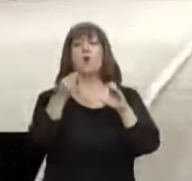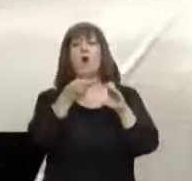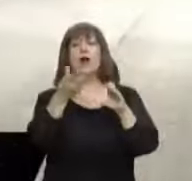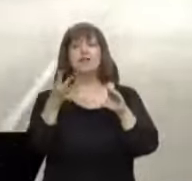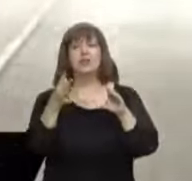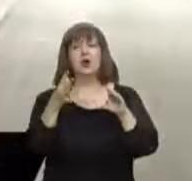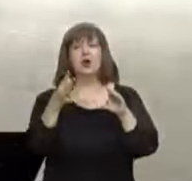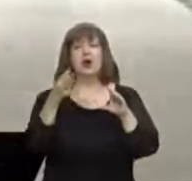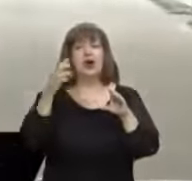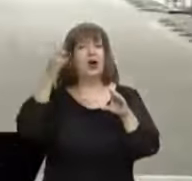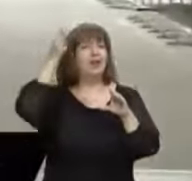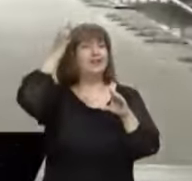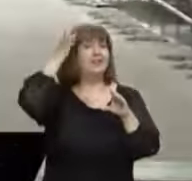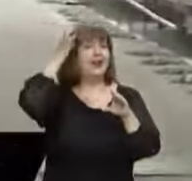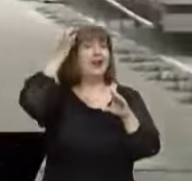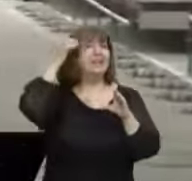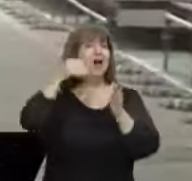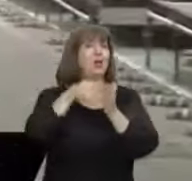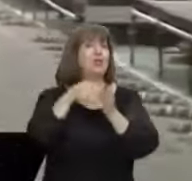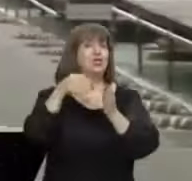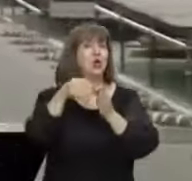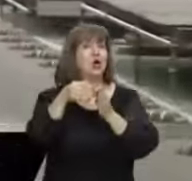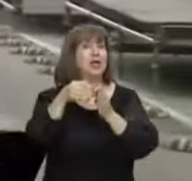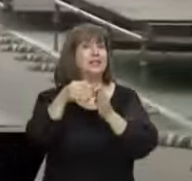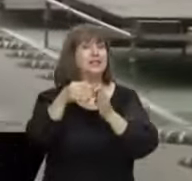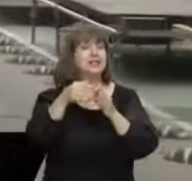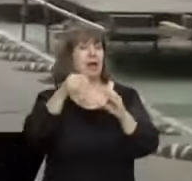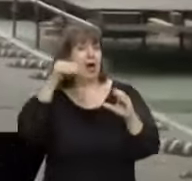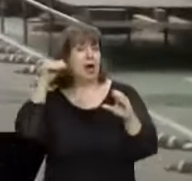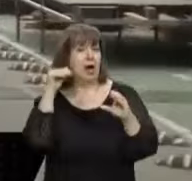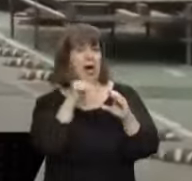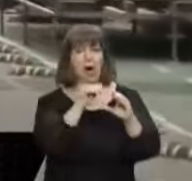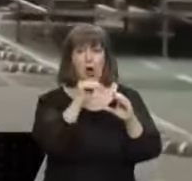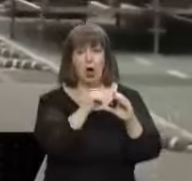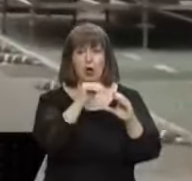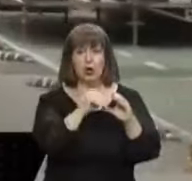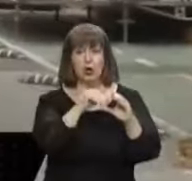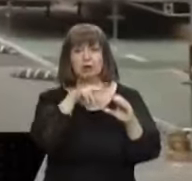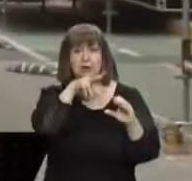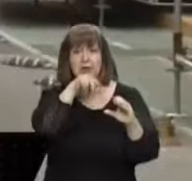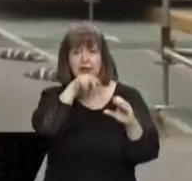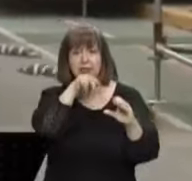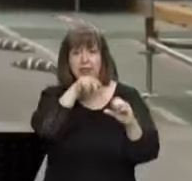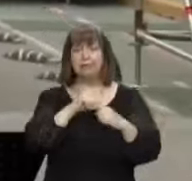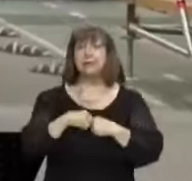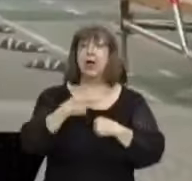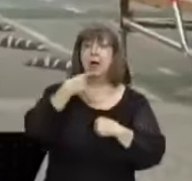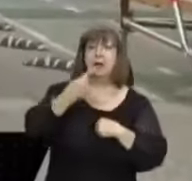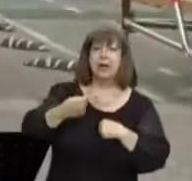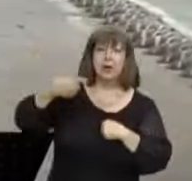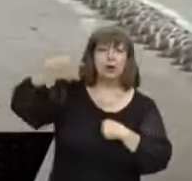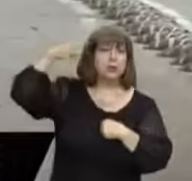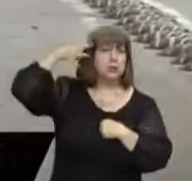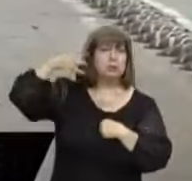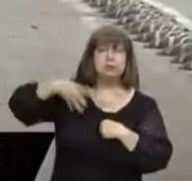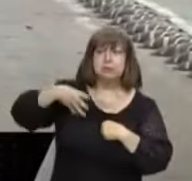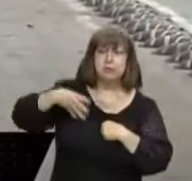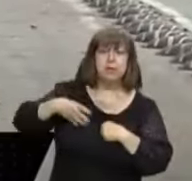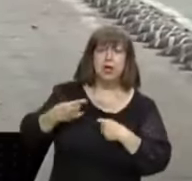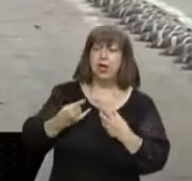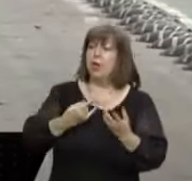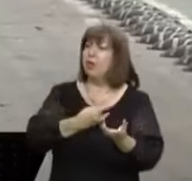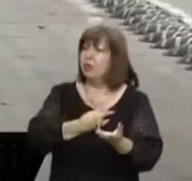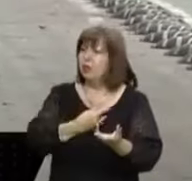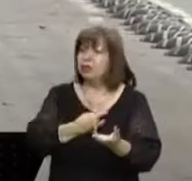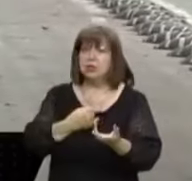creería que Vía Blanca, no tengo información. Carrusel, como van a estar adentro del Hotel Hyatt, es más fácil, que es donde se hace el desayuno